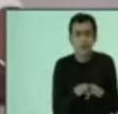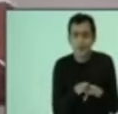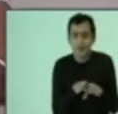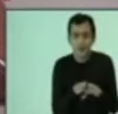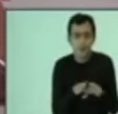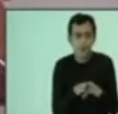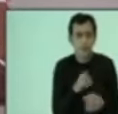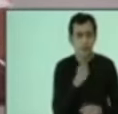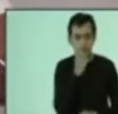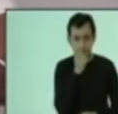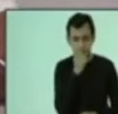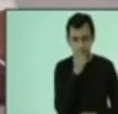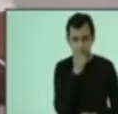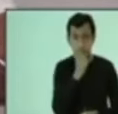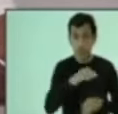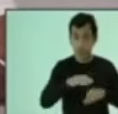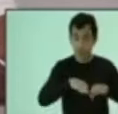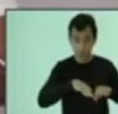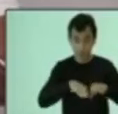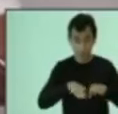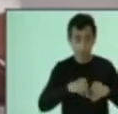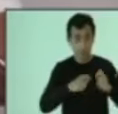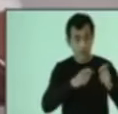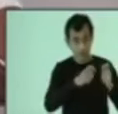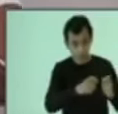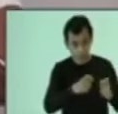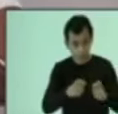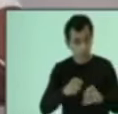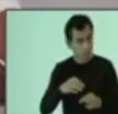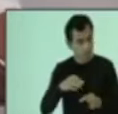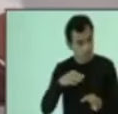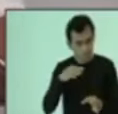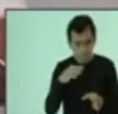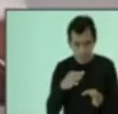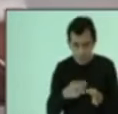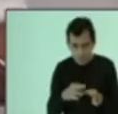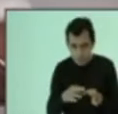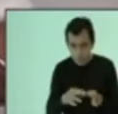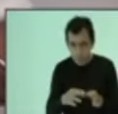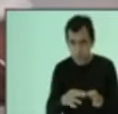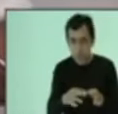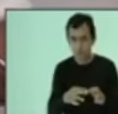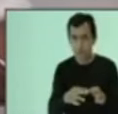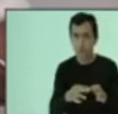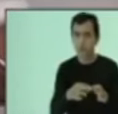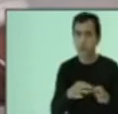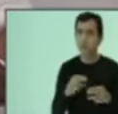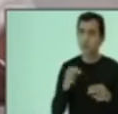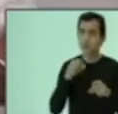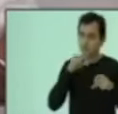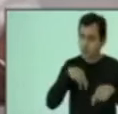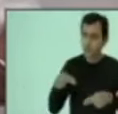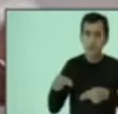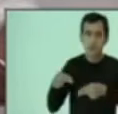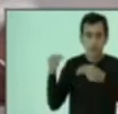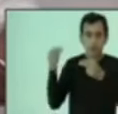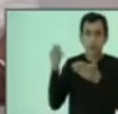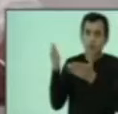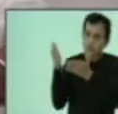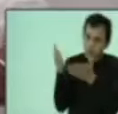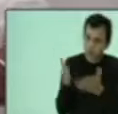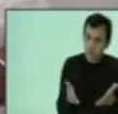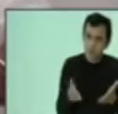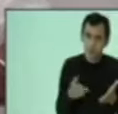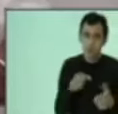creación de fuentes estables de trabajo. También atraeremos inversiones públicas y privadas para